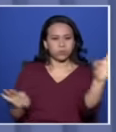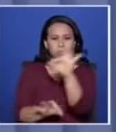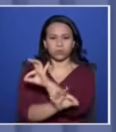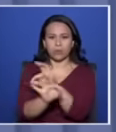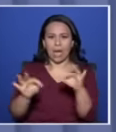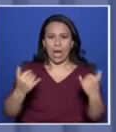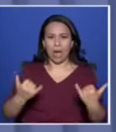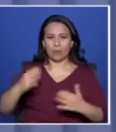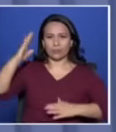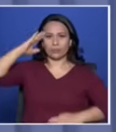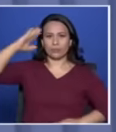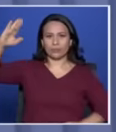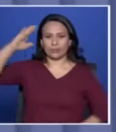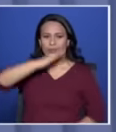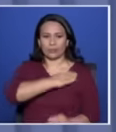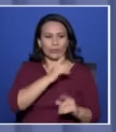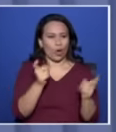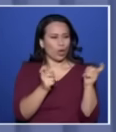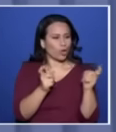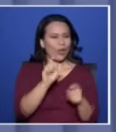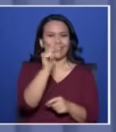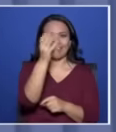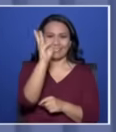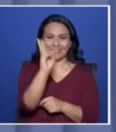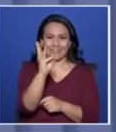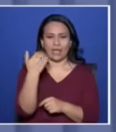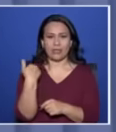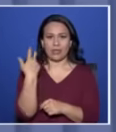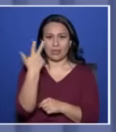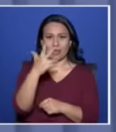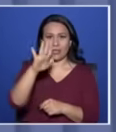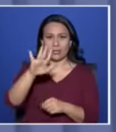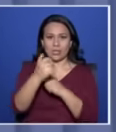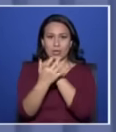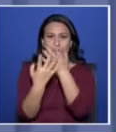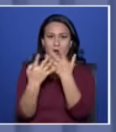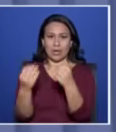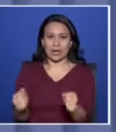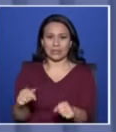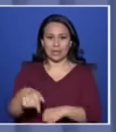Armadas controlan 16 prisiones de las 35 que hay en el país.